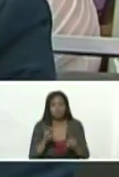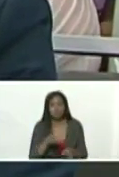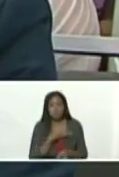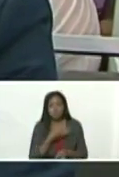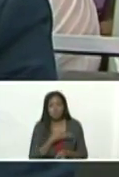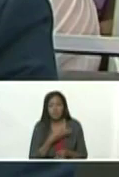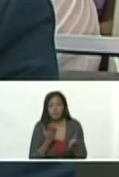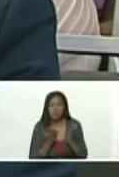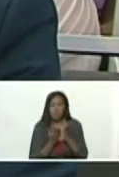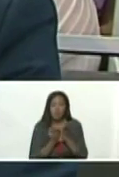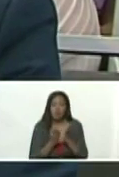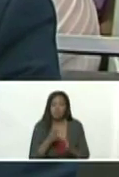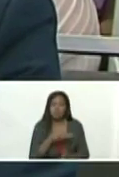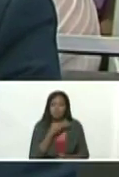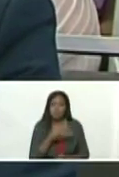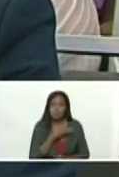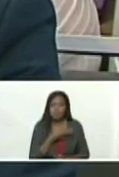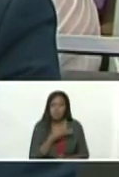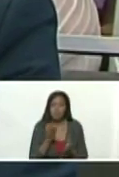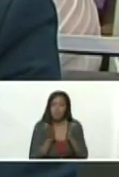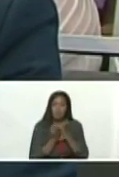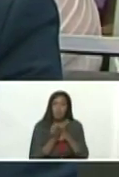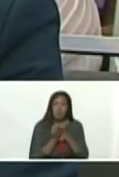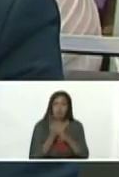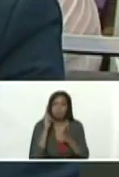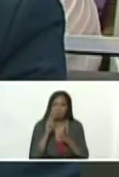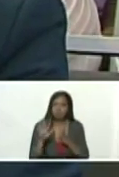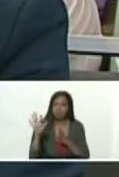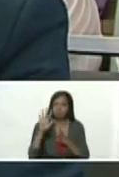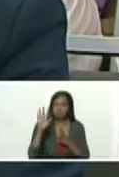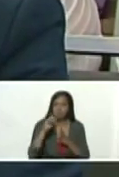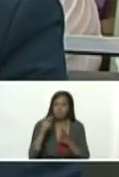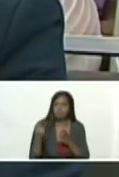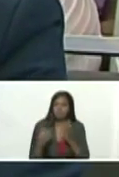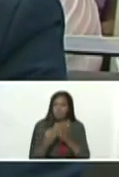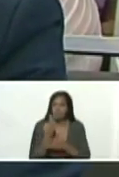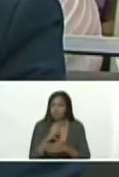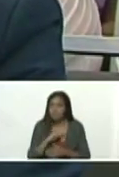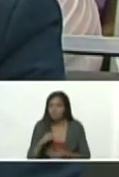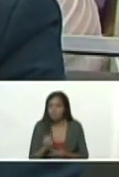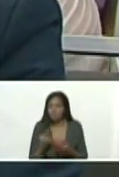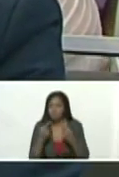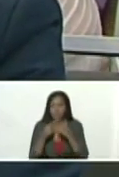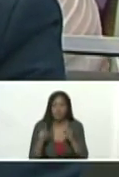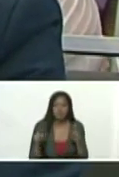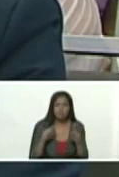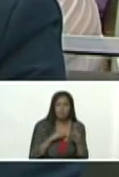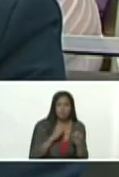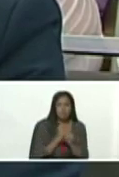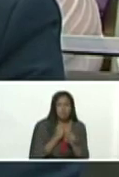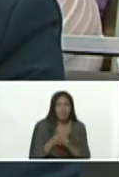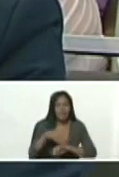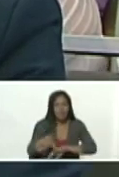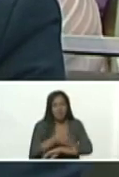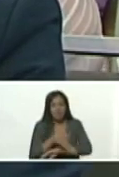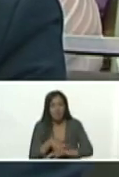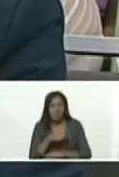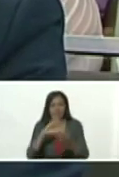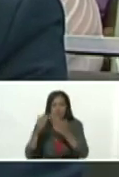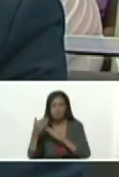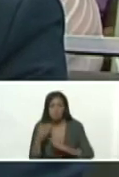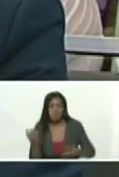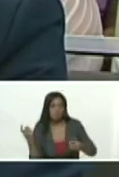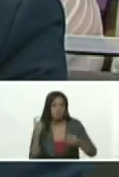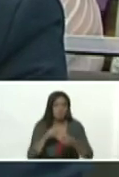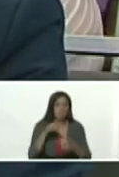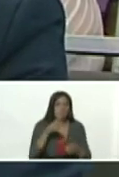escuela social. La escuela tiene paredes porque hay que cuidar las cosas, pues esas paredes no funcionan para nosotros. Tenemos que trabajar en la calle, con la comunidad.